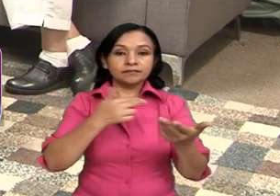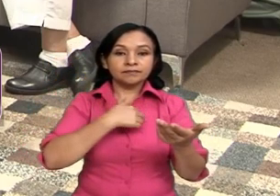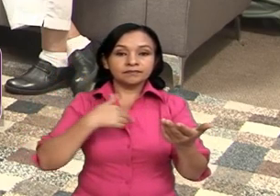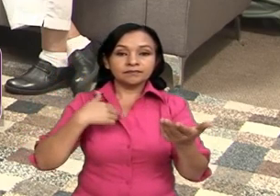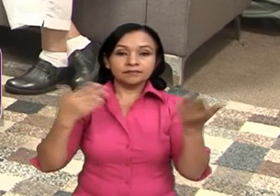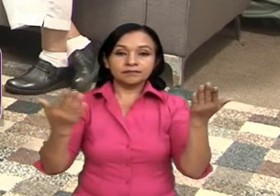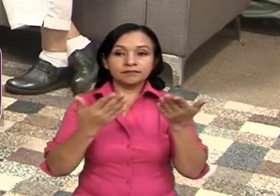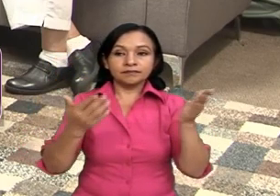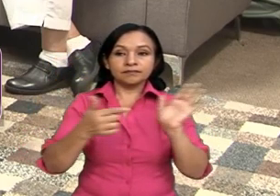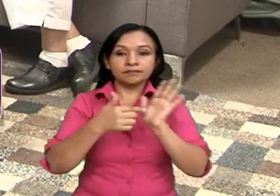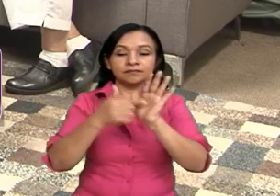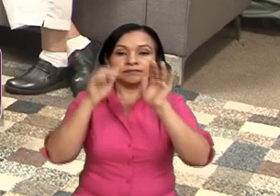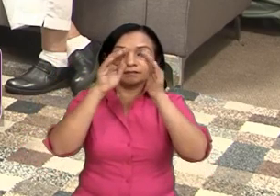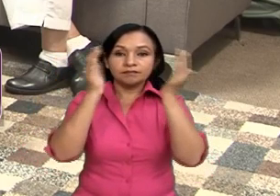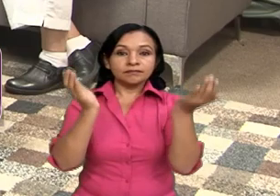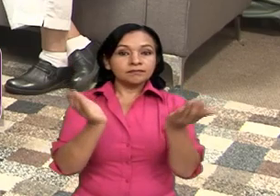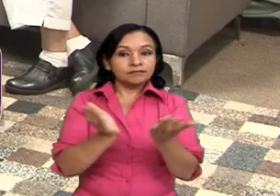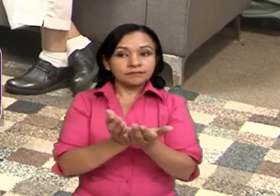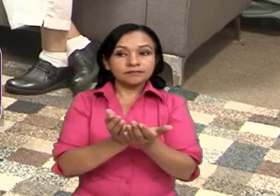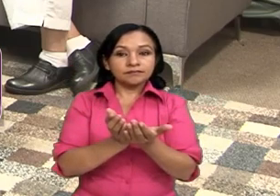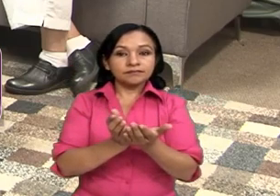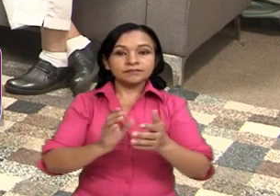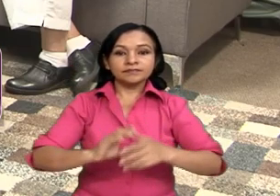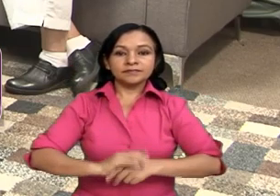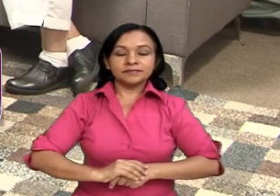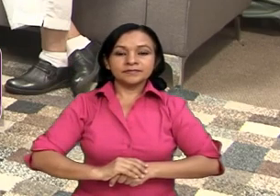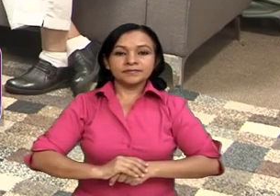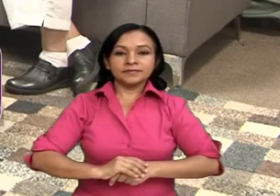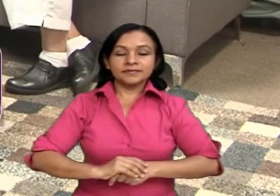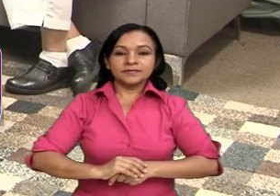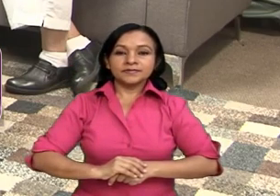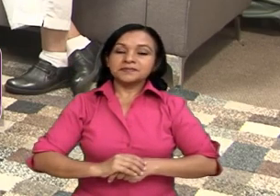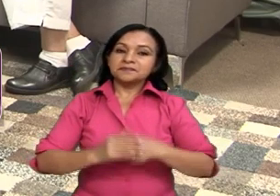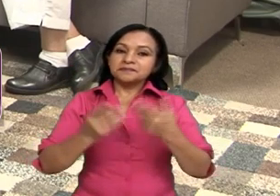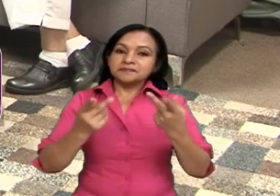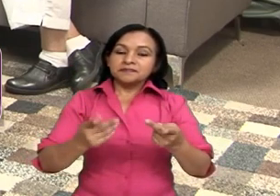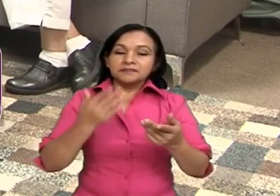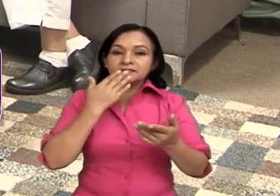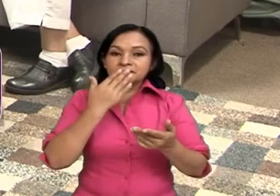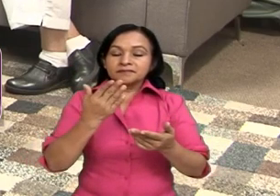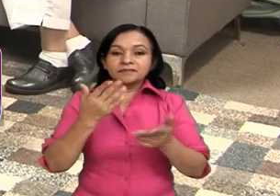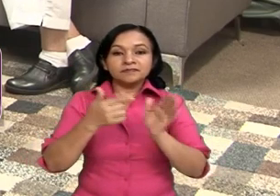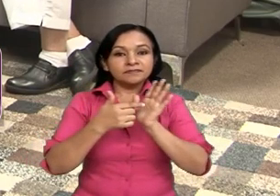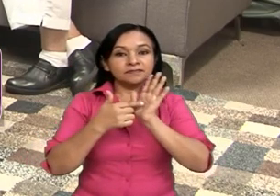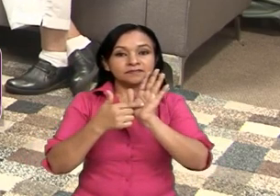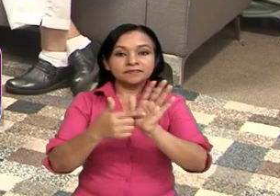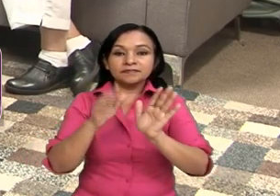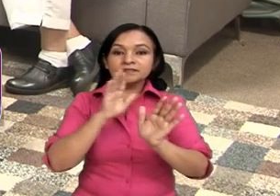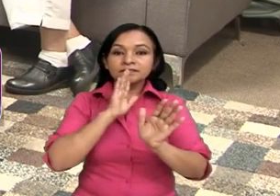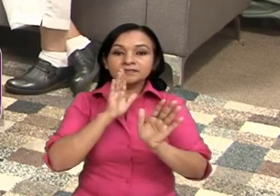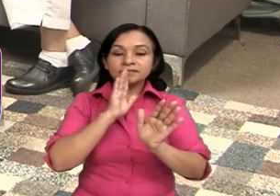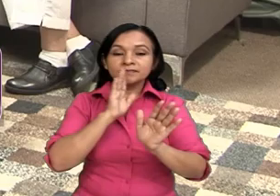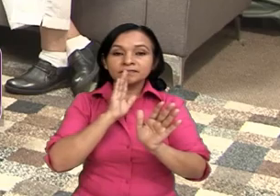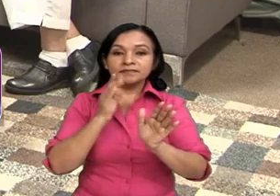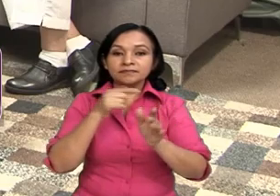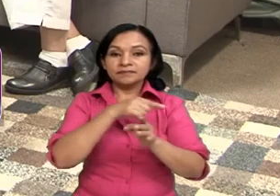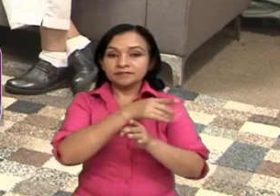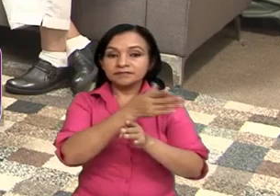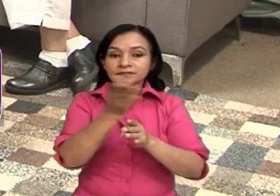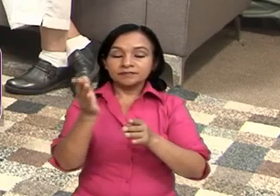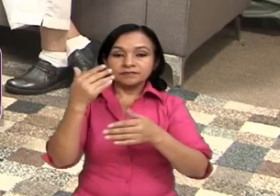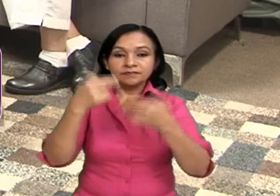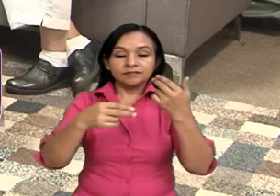como ejemplo en el mundo, repito. Bueno, sin duda alguna, un ejemplo, es decir, estaríamos hablando entre los números que estuvo superior